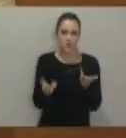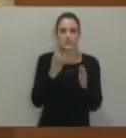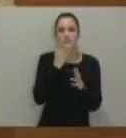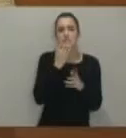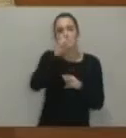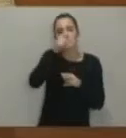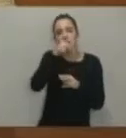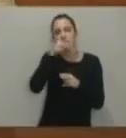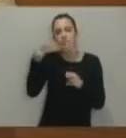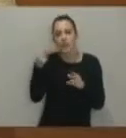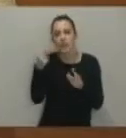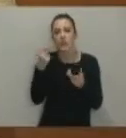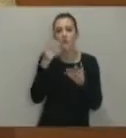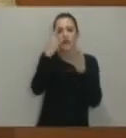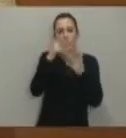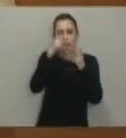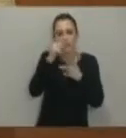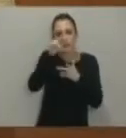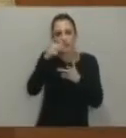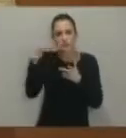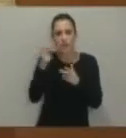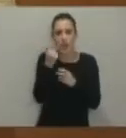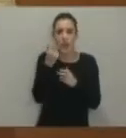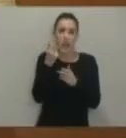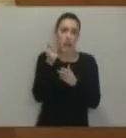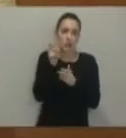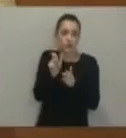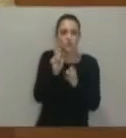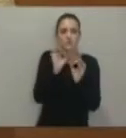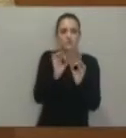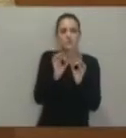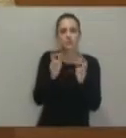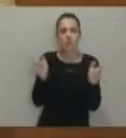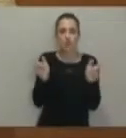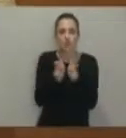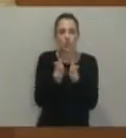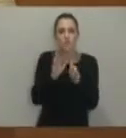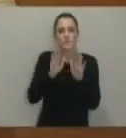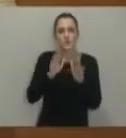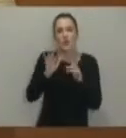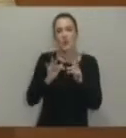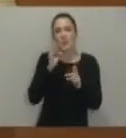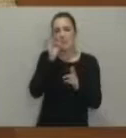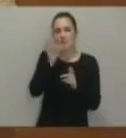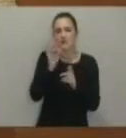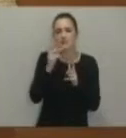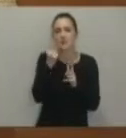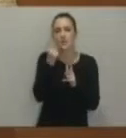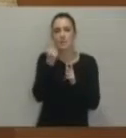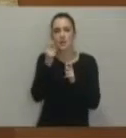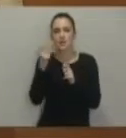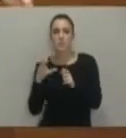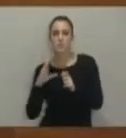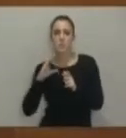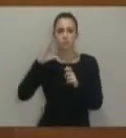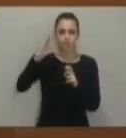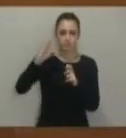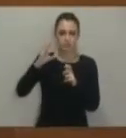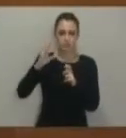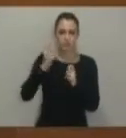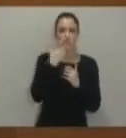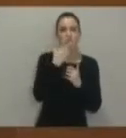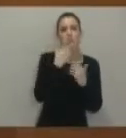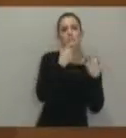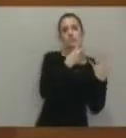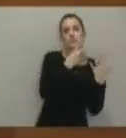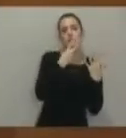servicio de transporte no solo no disminuye, sino que se incrementa en unos 705.000 euros. Por lo tanto, no hay